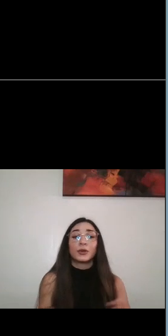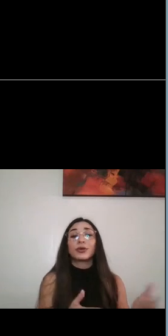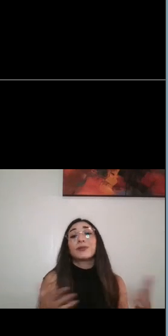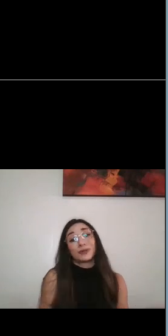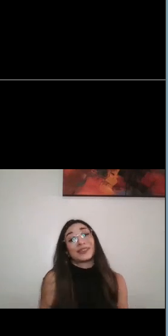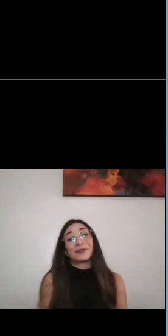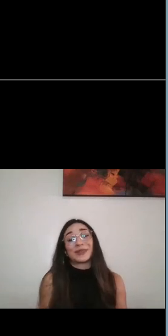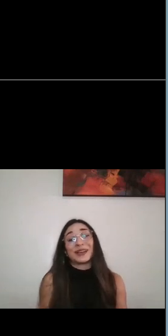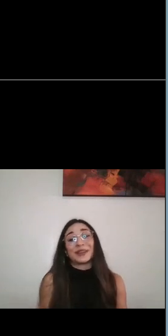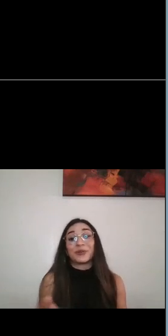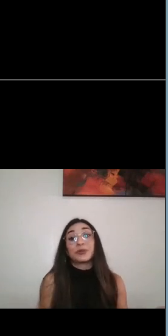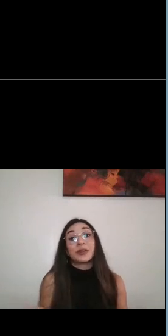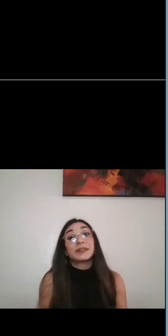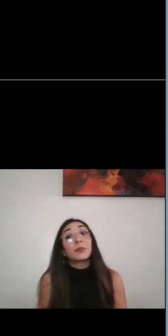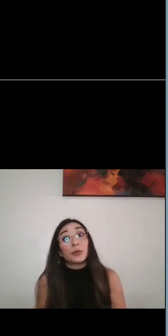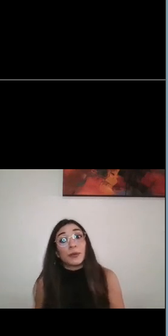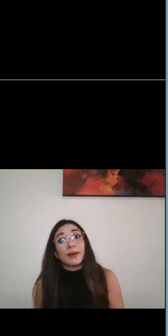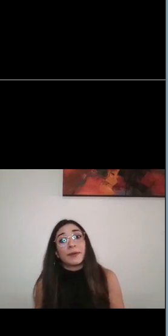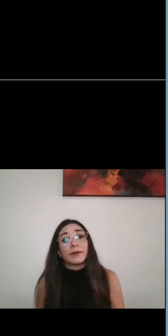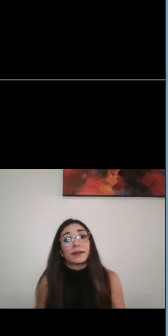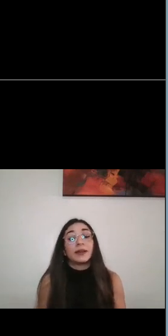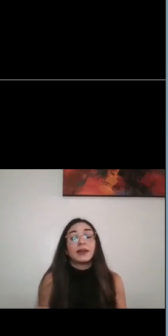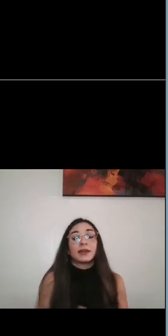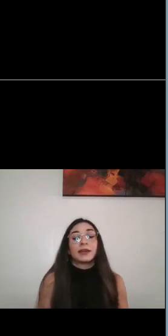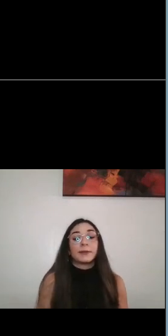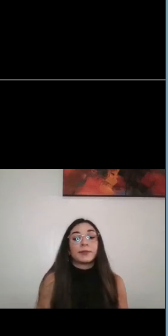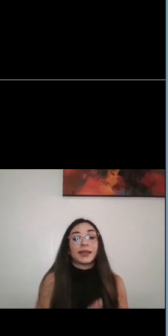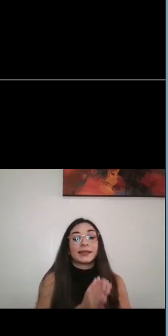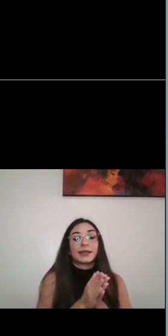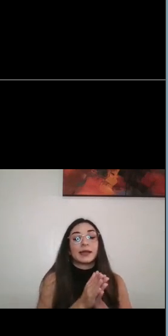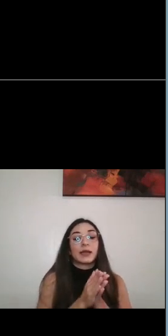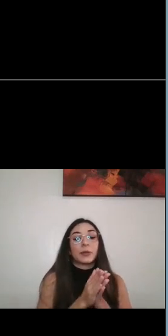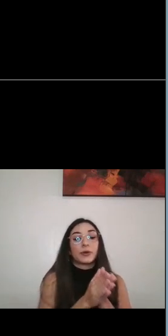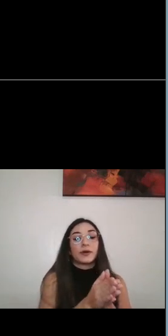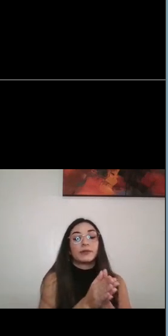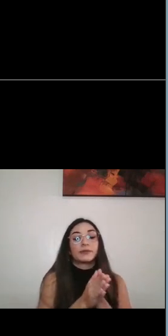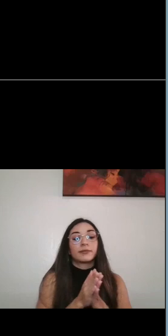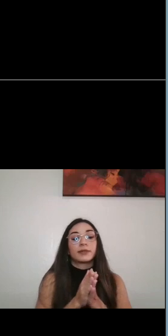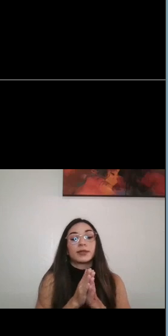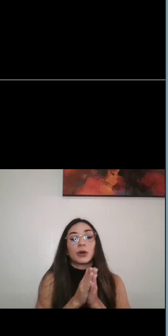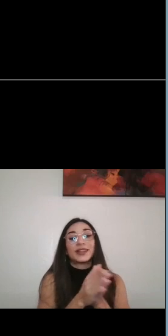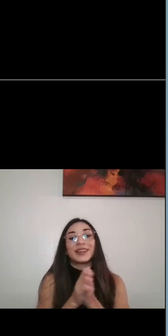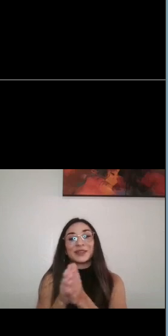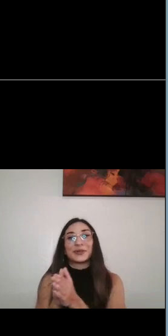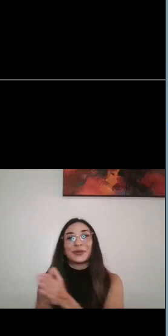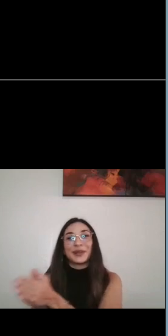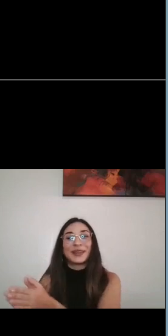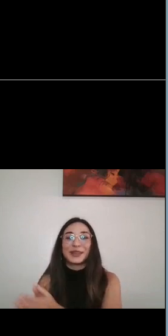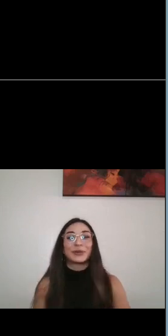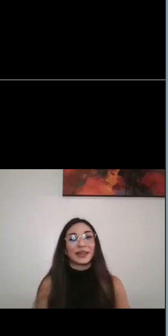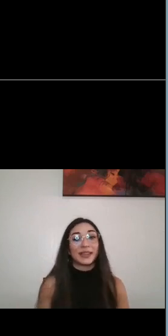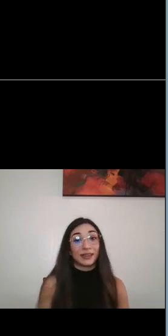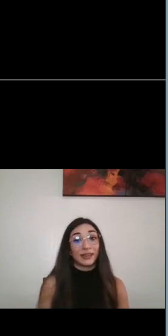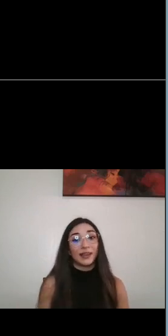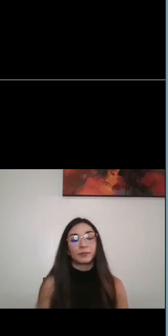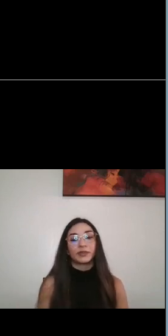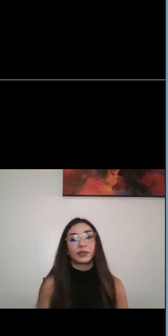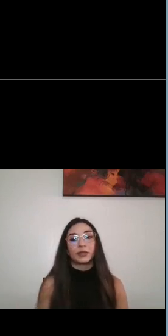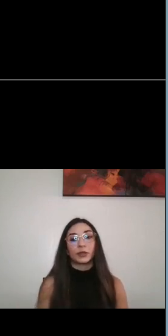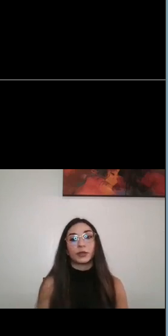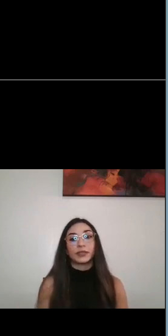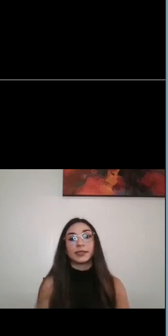no encontremos lo que estamos buscando, no encontremos el problema, ¿verdad? Hay que hacer la prueba acorde a la estructura que podría estar